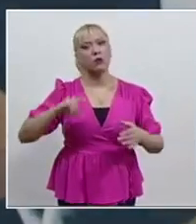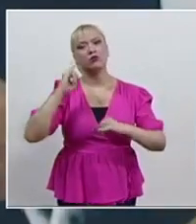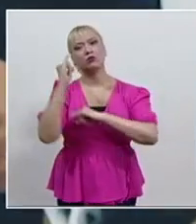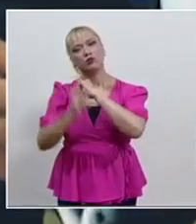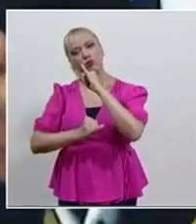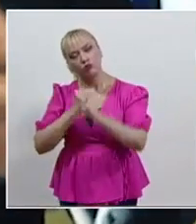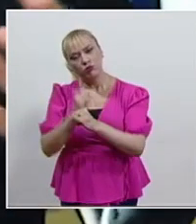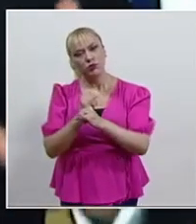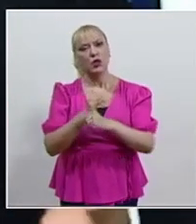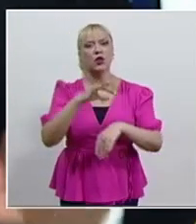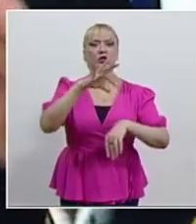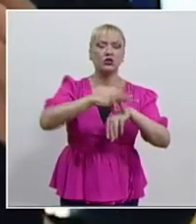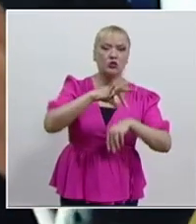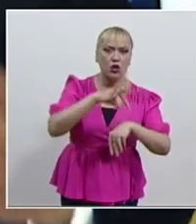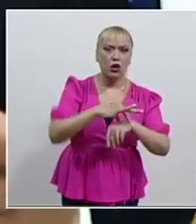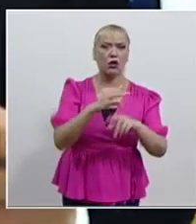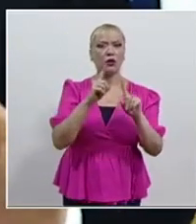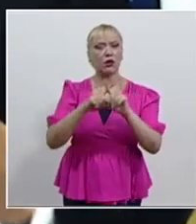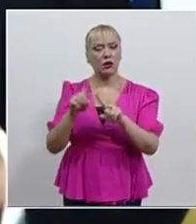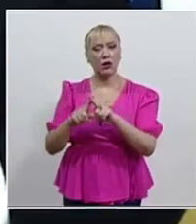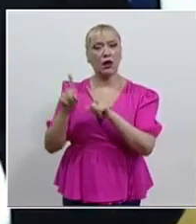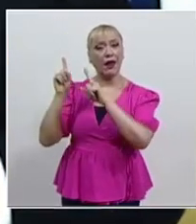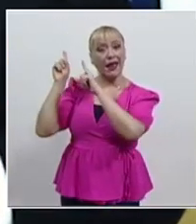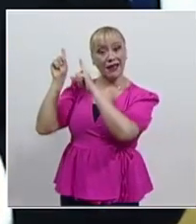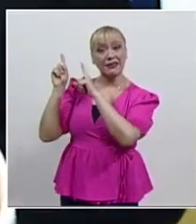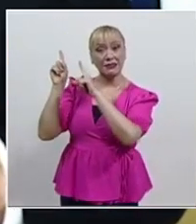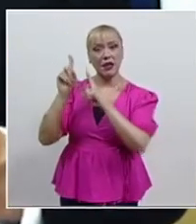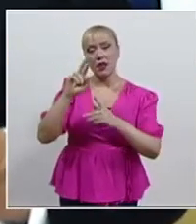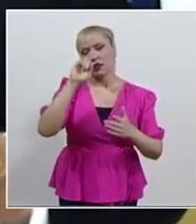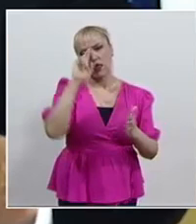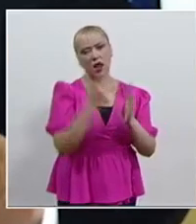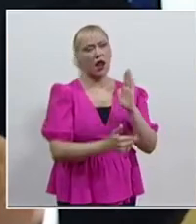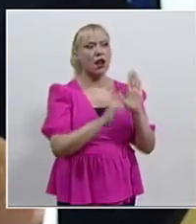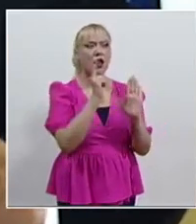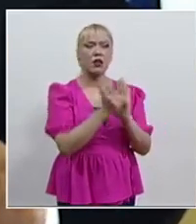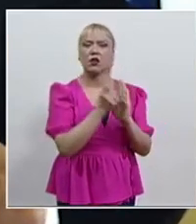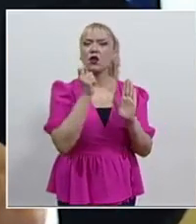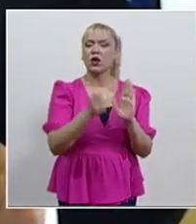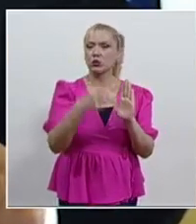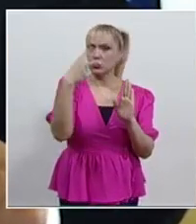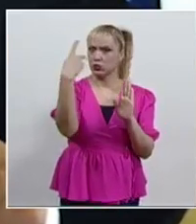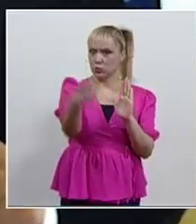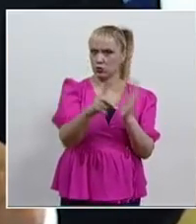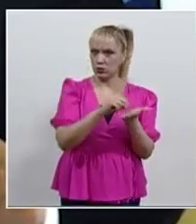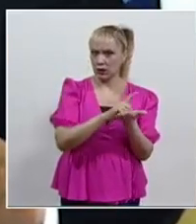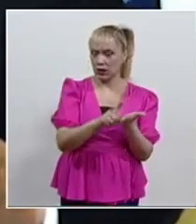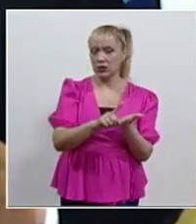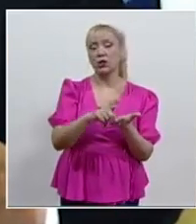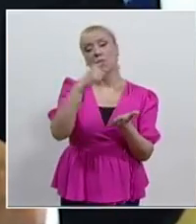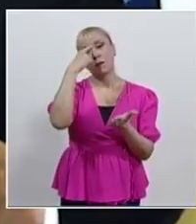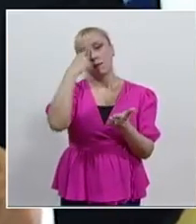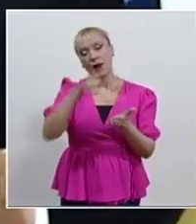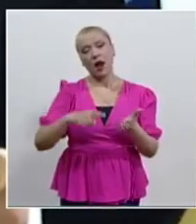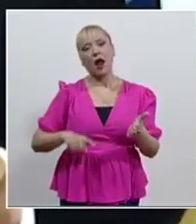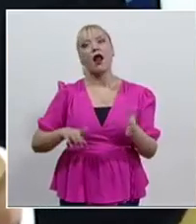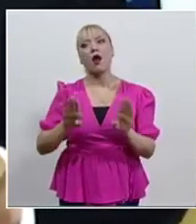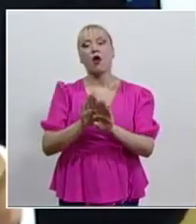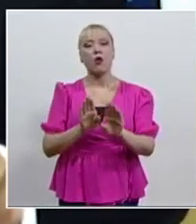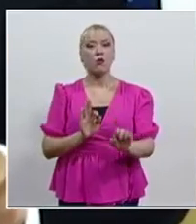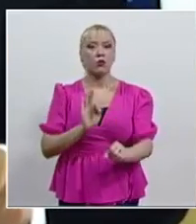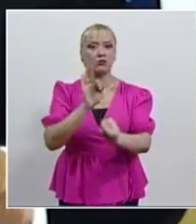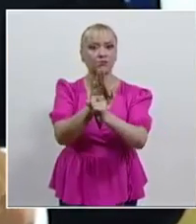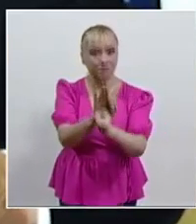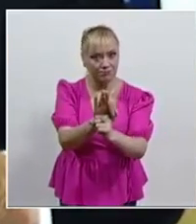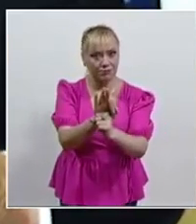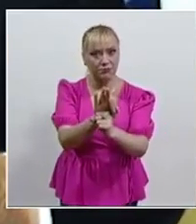salud pública. La configuración de los delitos en contra de estos bienes jurídicos se adelanta a su barrera de protección, pues no es